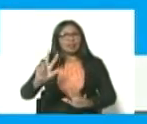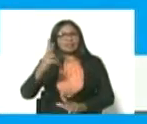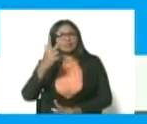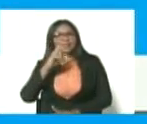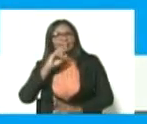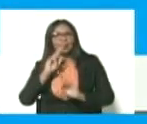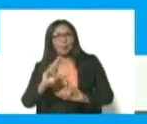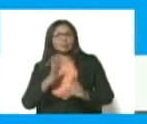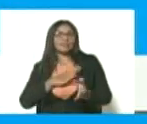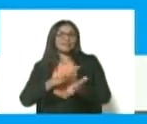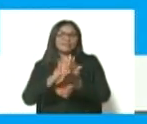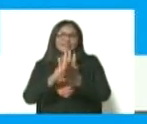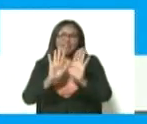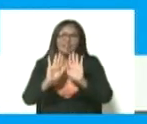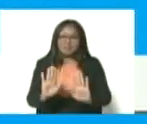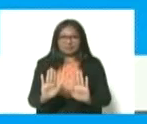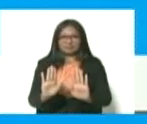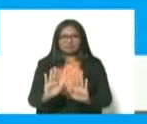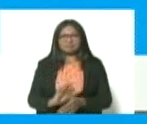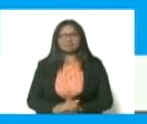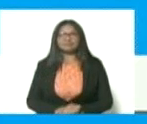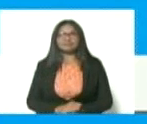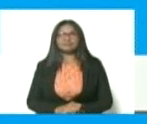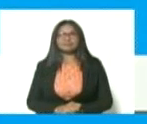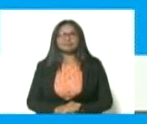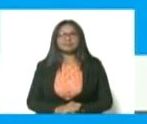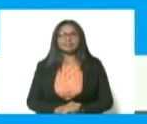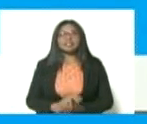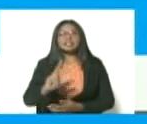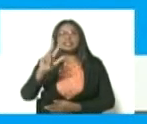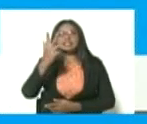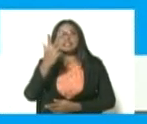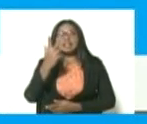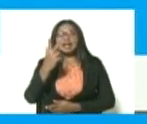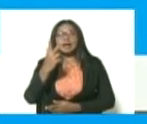respuesta a la tercera pregunta de RTV